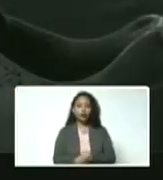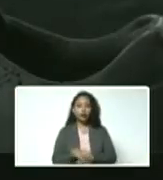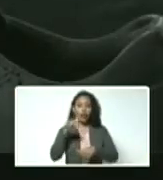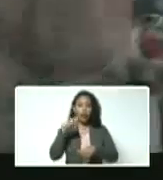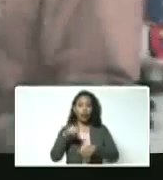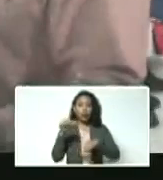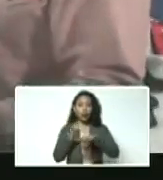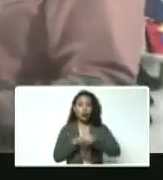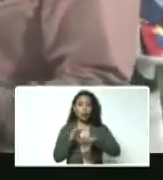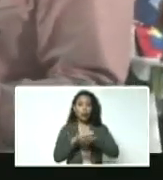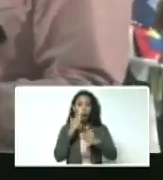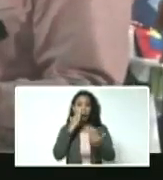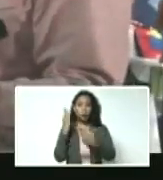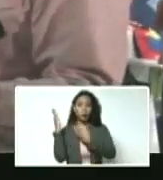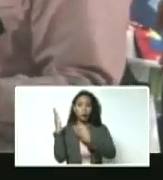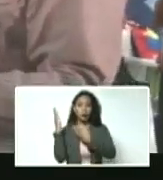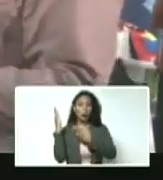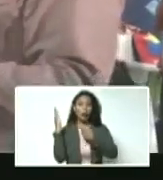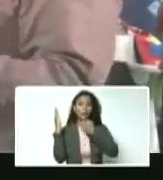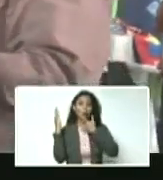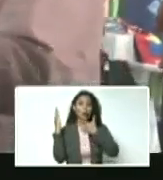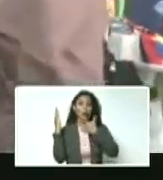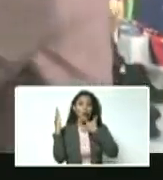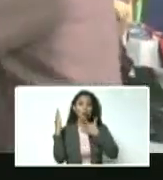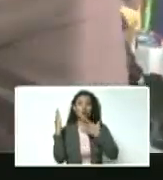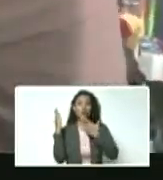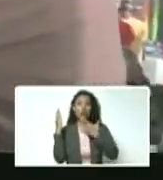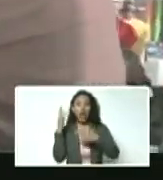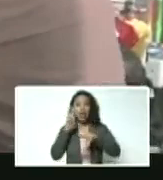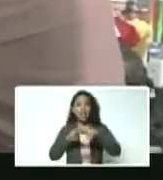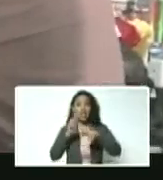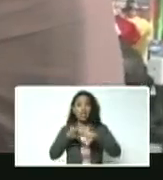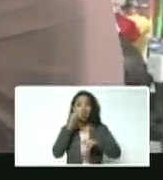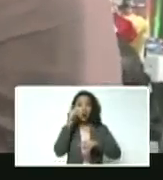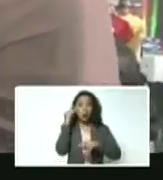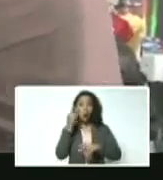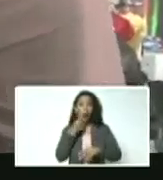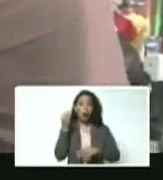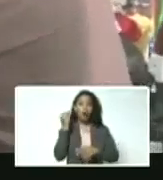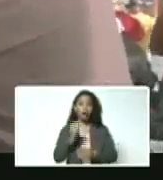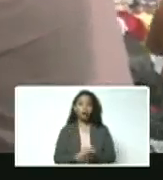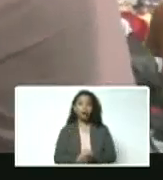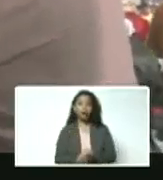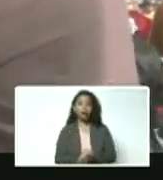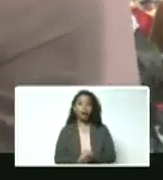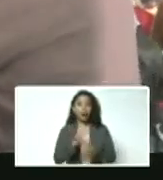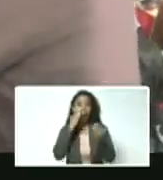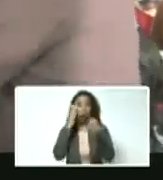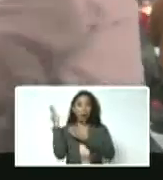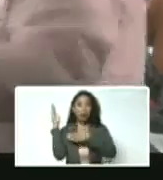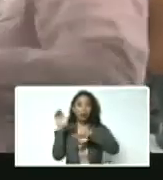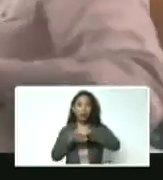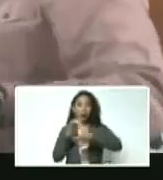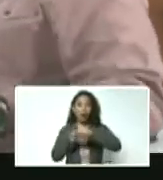zapatos bien bonitos, chicos, para los niños, las niñas, la juventud. Mira esta bota,